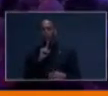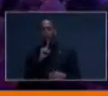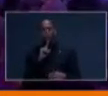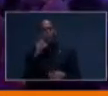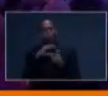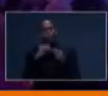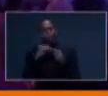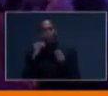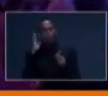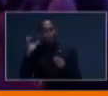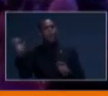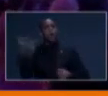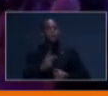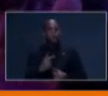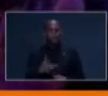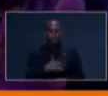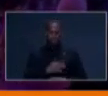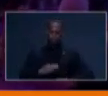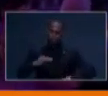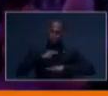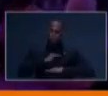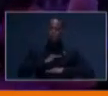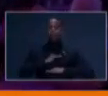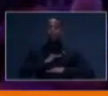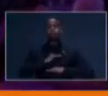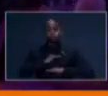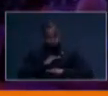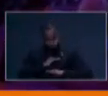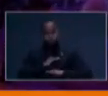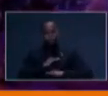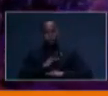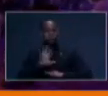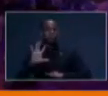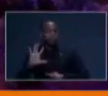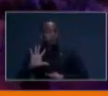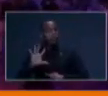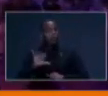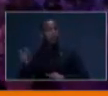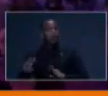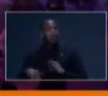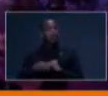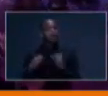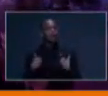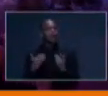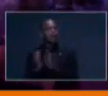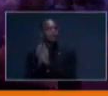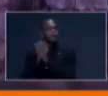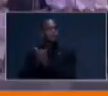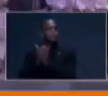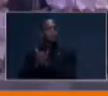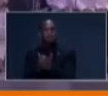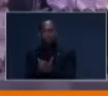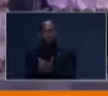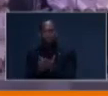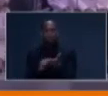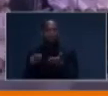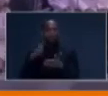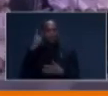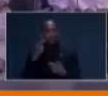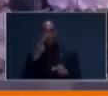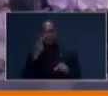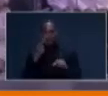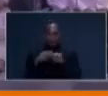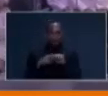preciosísimo el acto a mí no lo hay es el propio presidente que lo está presentando y hoy le vienen a decir a este país que no que ese no es el lo que